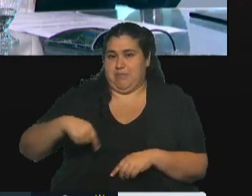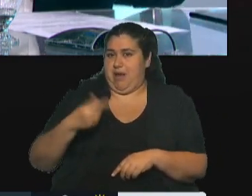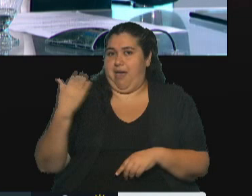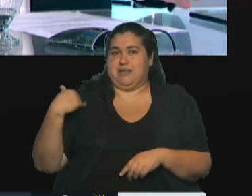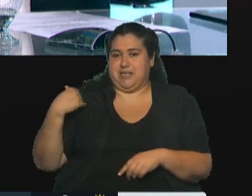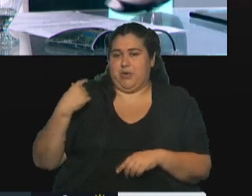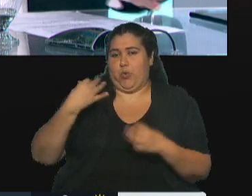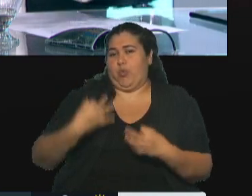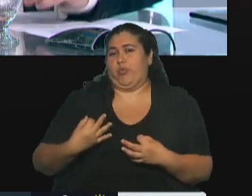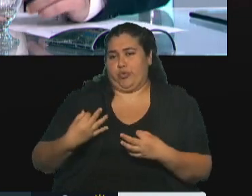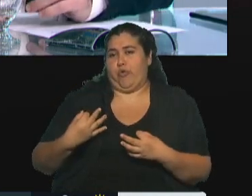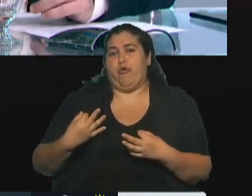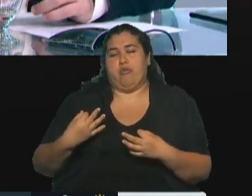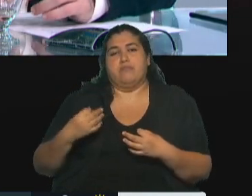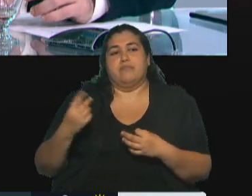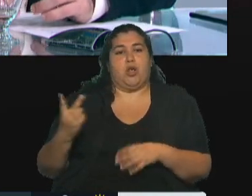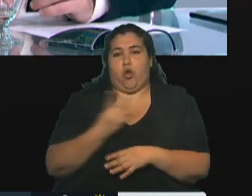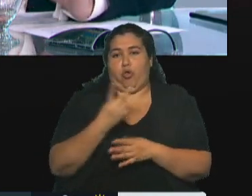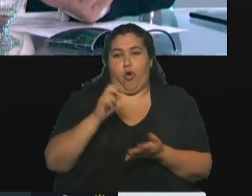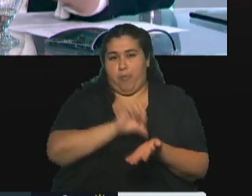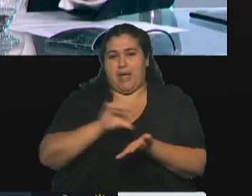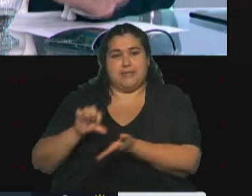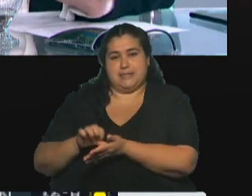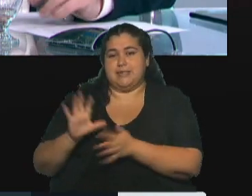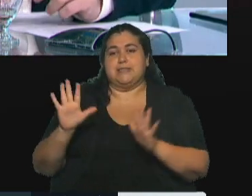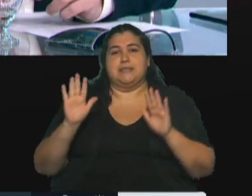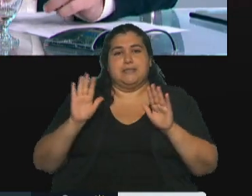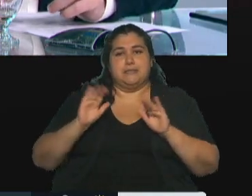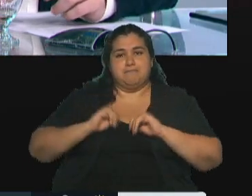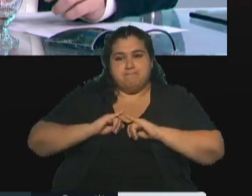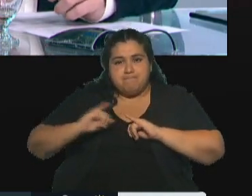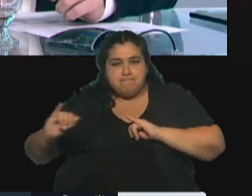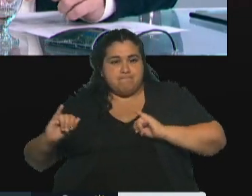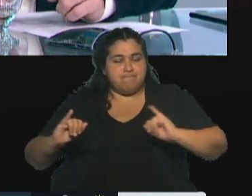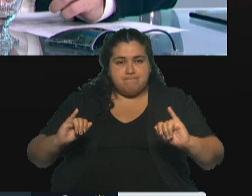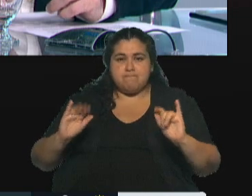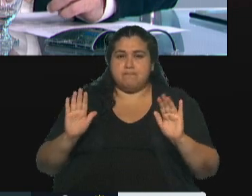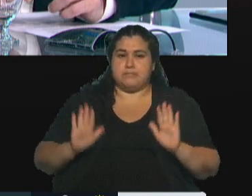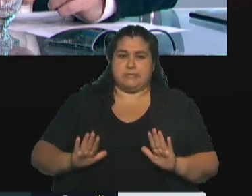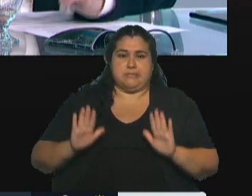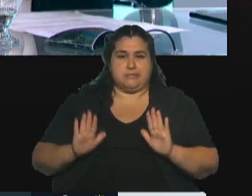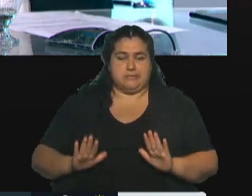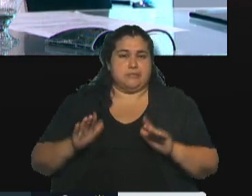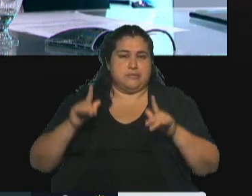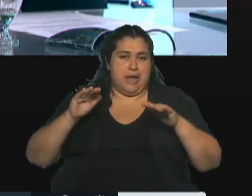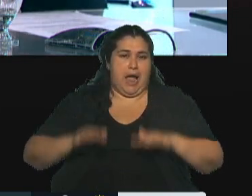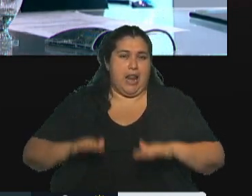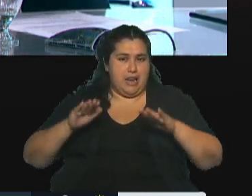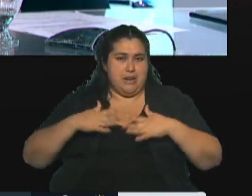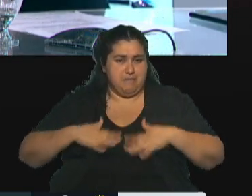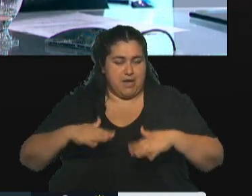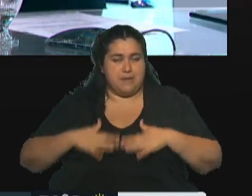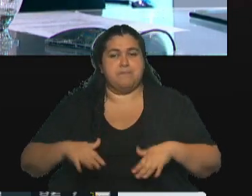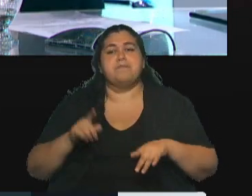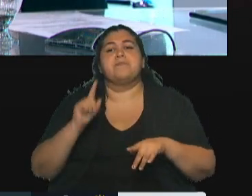ayer hubo comunicados de ambos países llamando a una desescalada de esta intensificación de conflicto y poniendo el eje